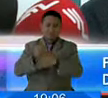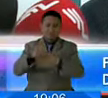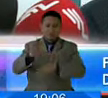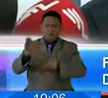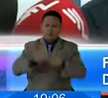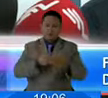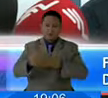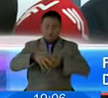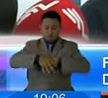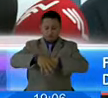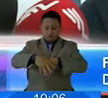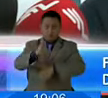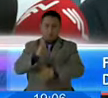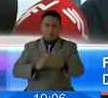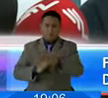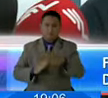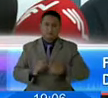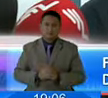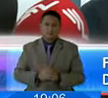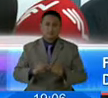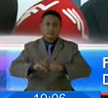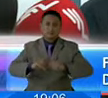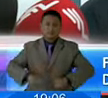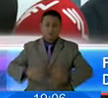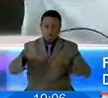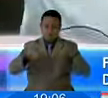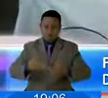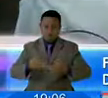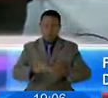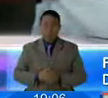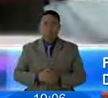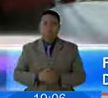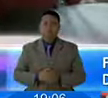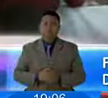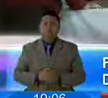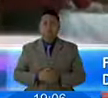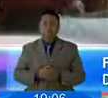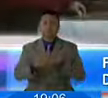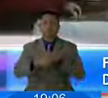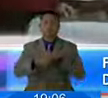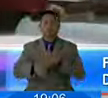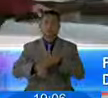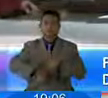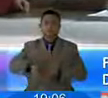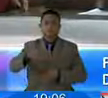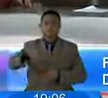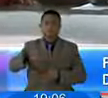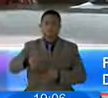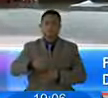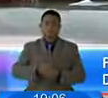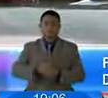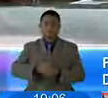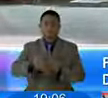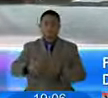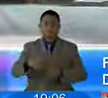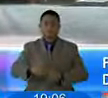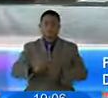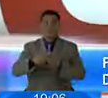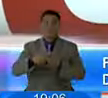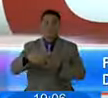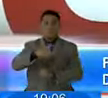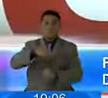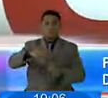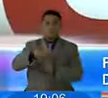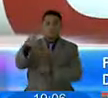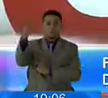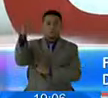movilizaciones pacíficas, pero contundentes. Respaldo que lo expresarán este miércoles en la marcha que saldrá desde el Parque El Arbolito